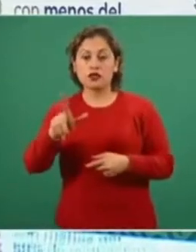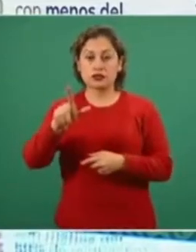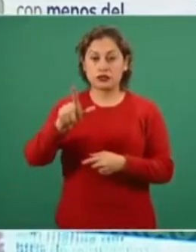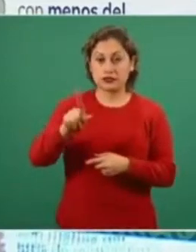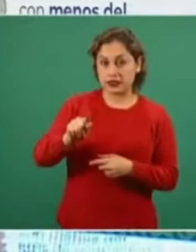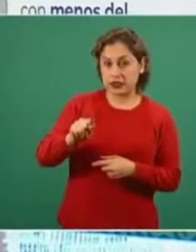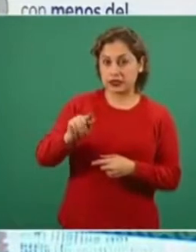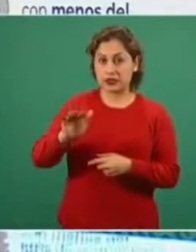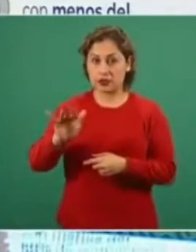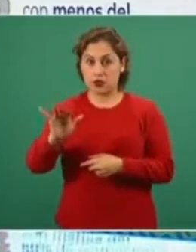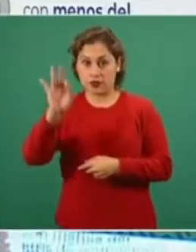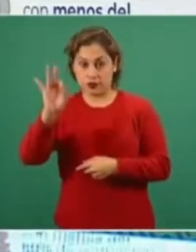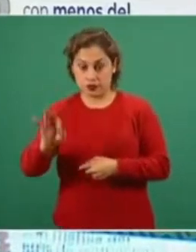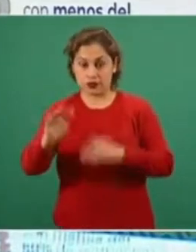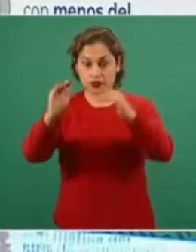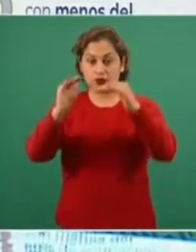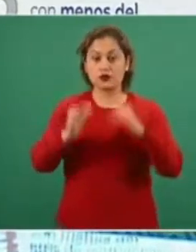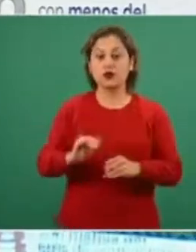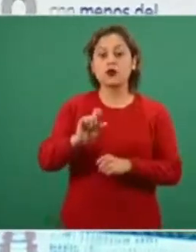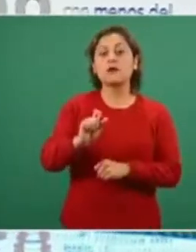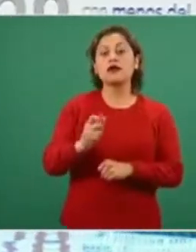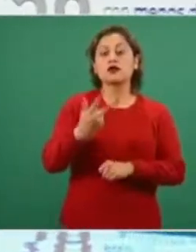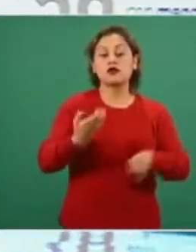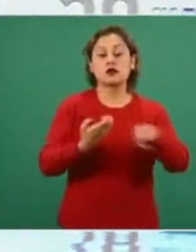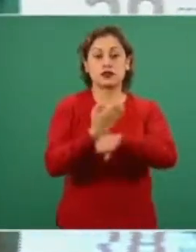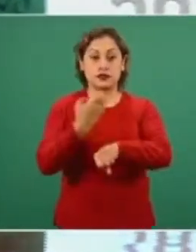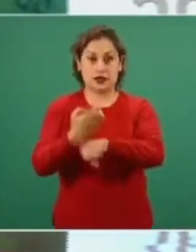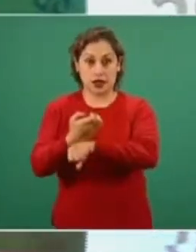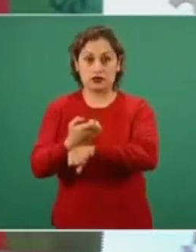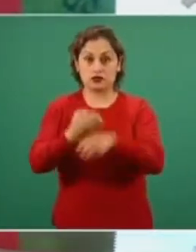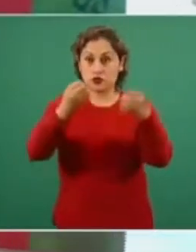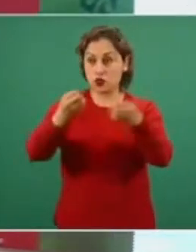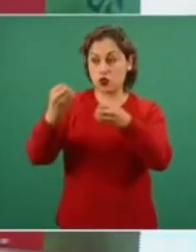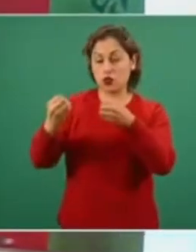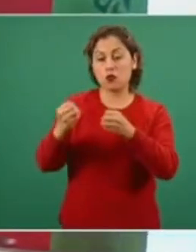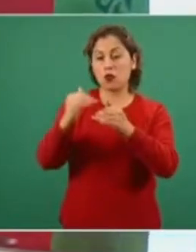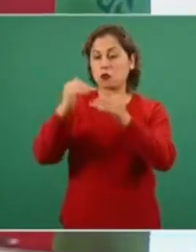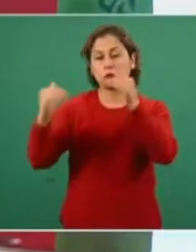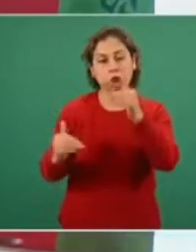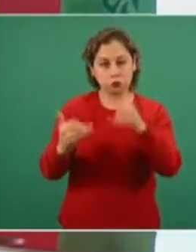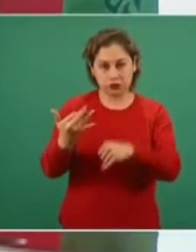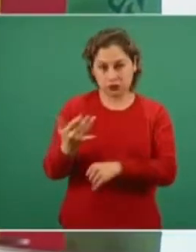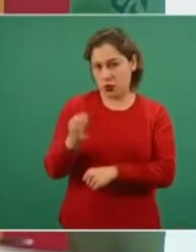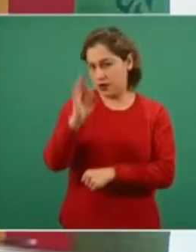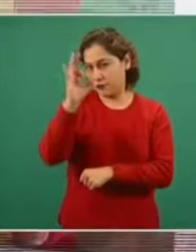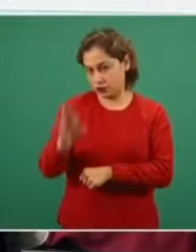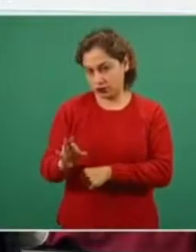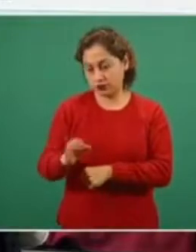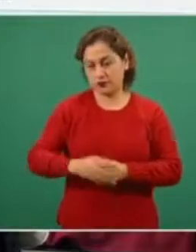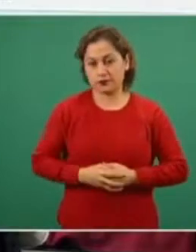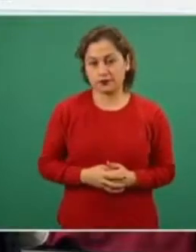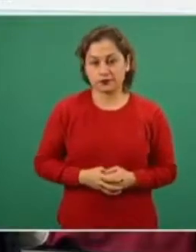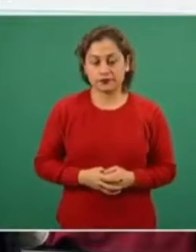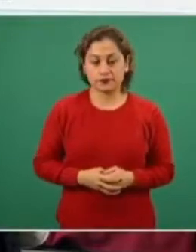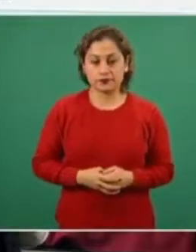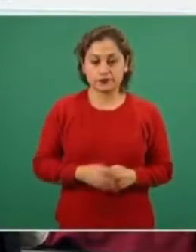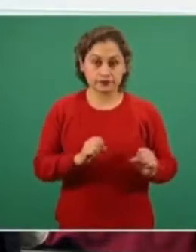de ocupación y 28 de ellas en donde la ocupación es menos del 50%. La siguiente, por favor.